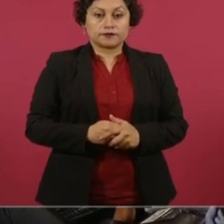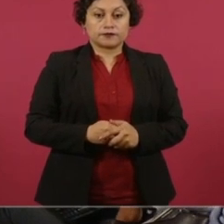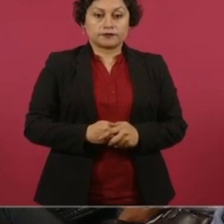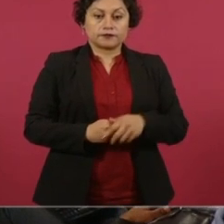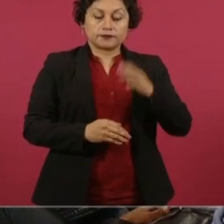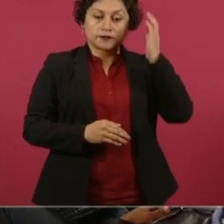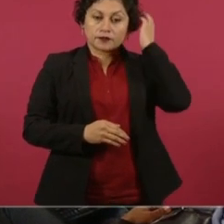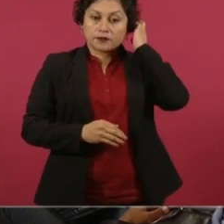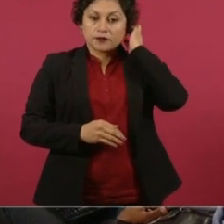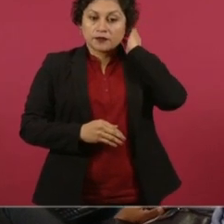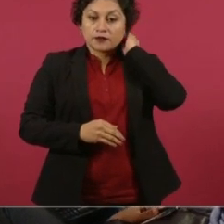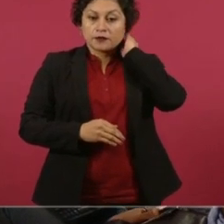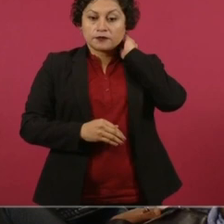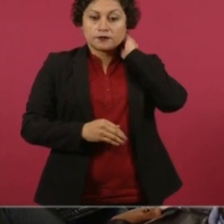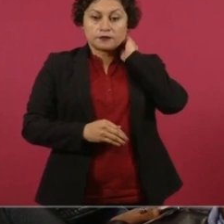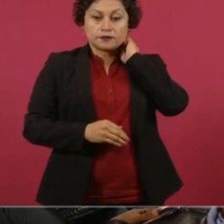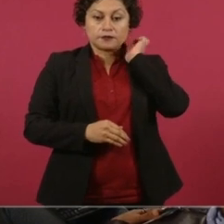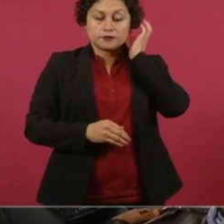Ah, pero